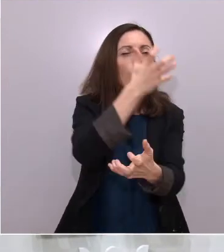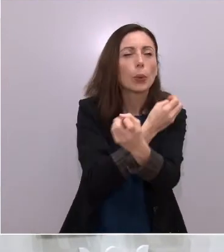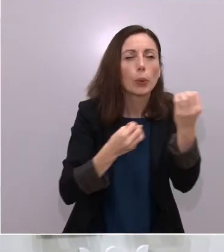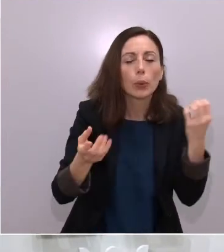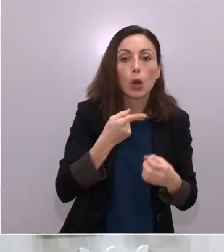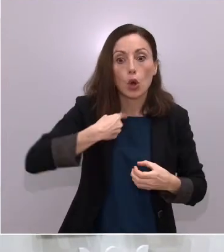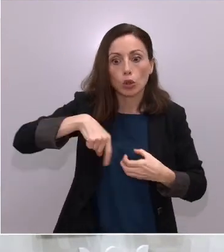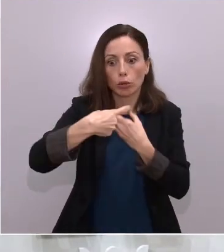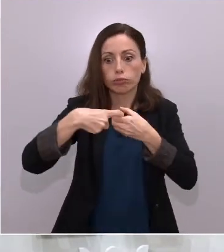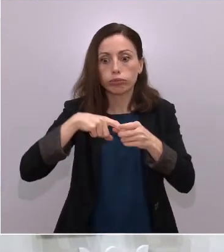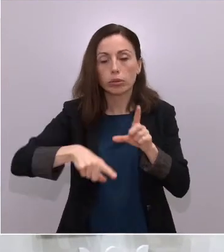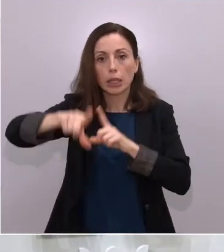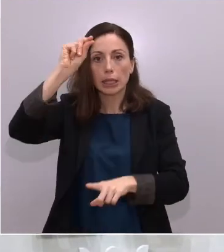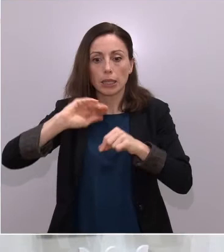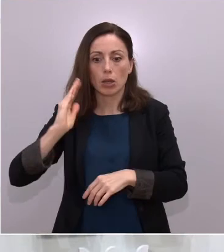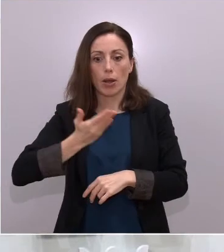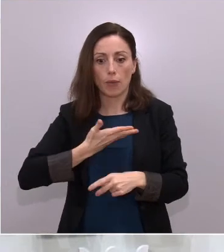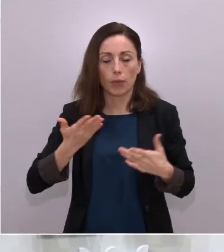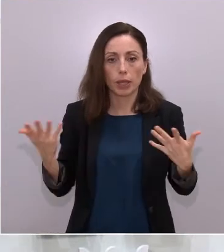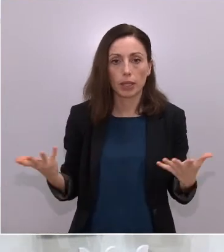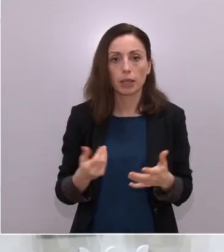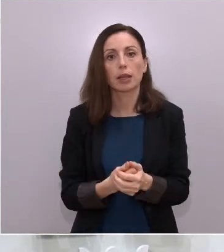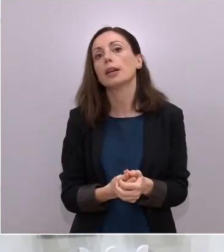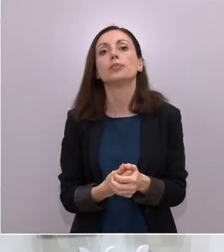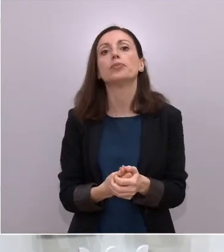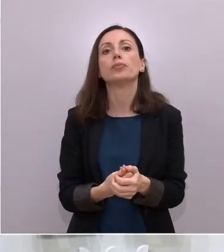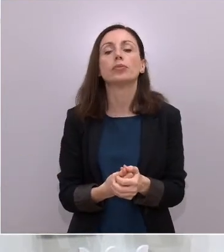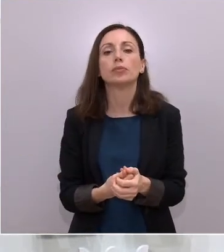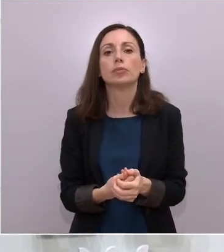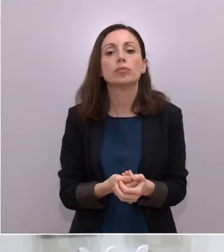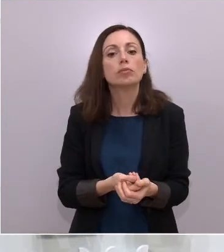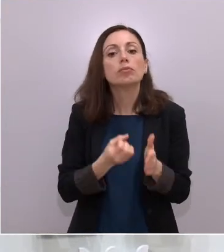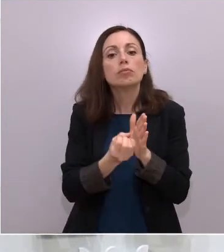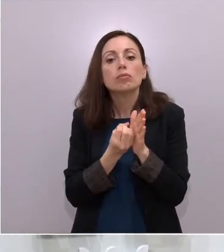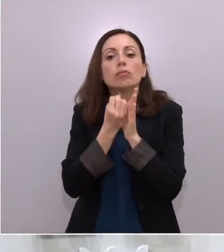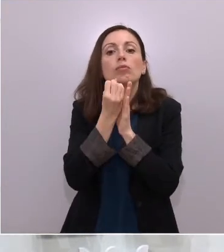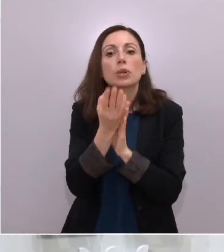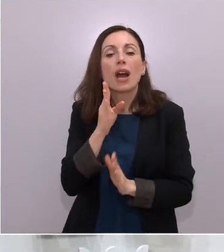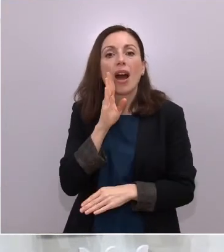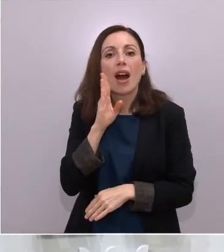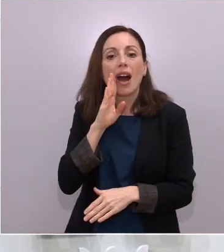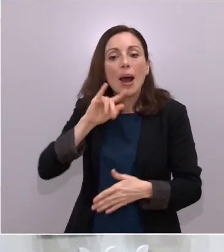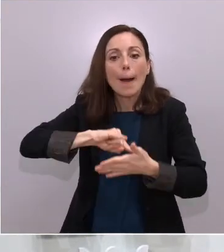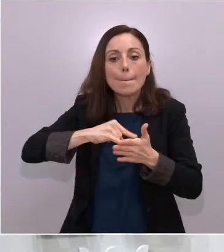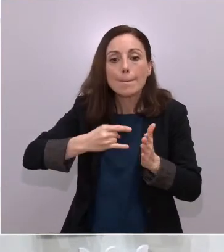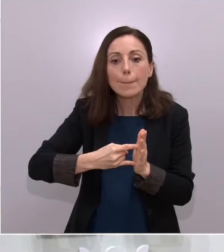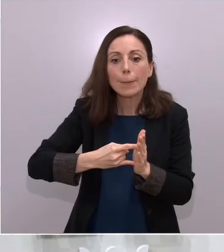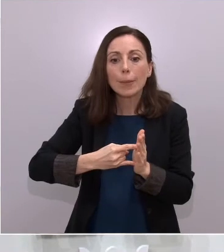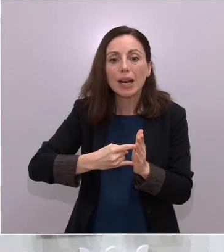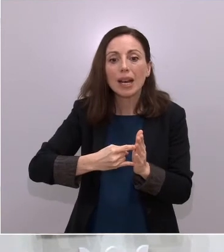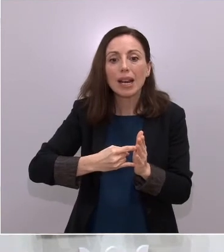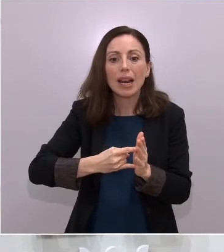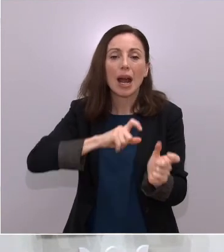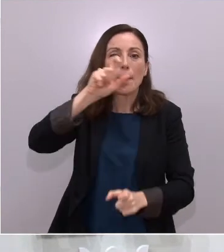decisiones que nos afectasen, para anunciar, como digo, un plan sin que genere incertidumbre,